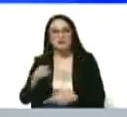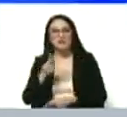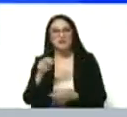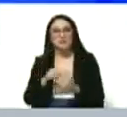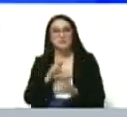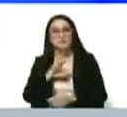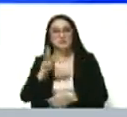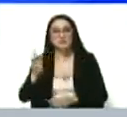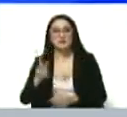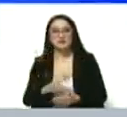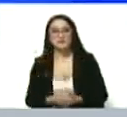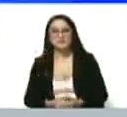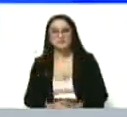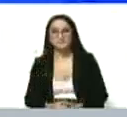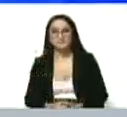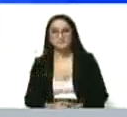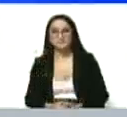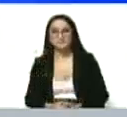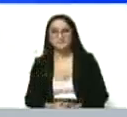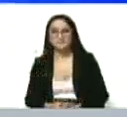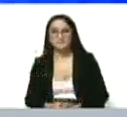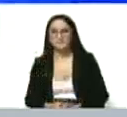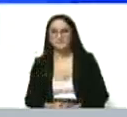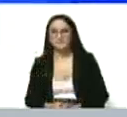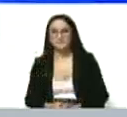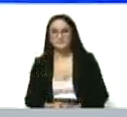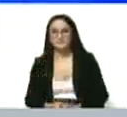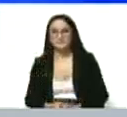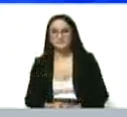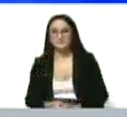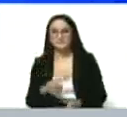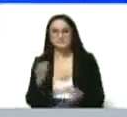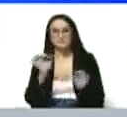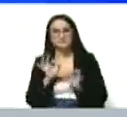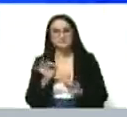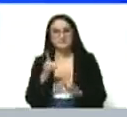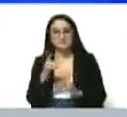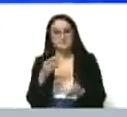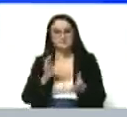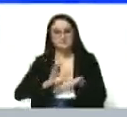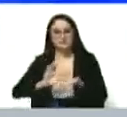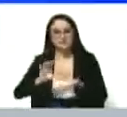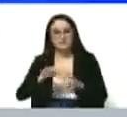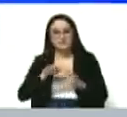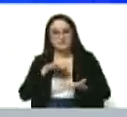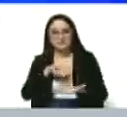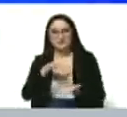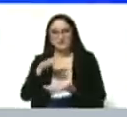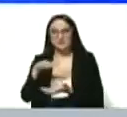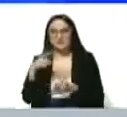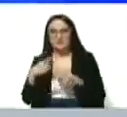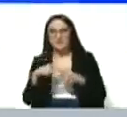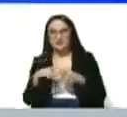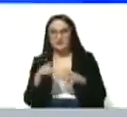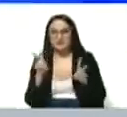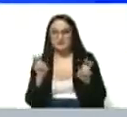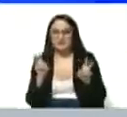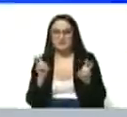2023. Desde el punto de vista del suministro de petróleo, diversos